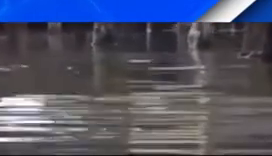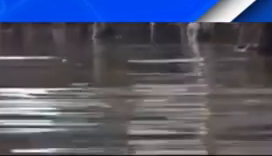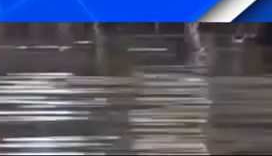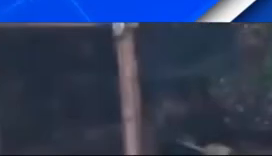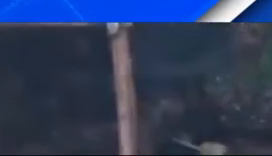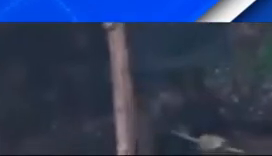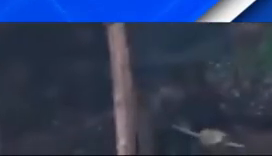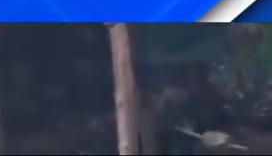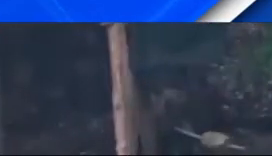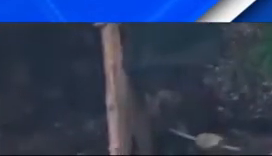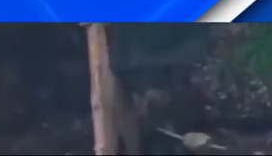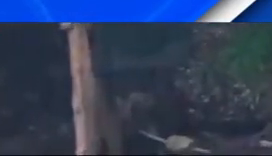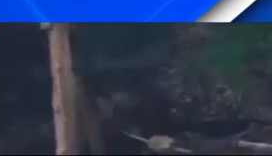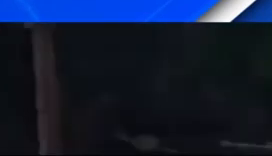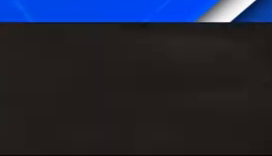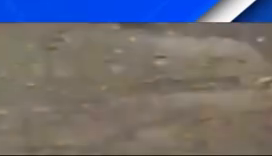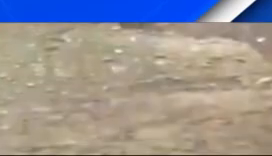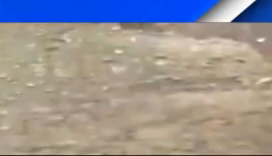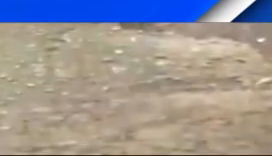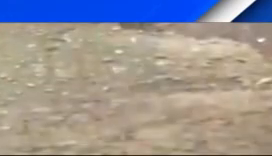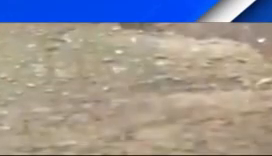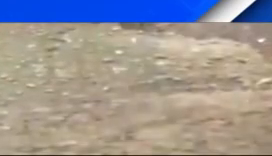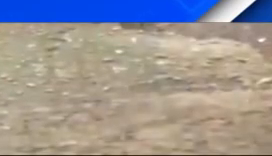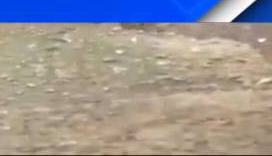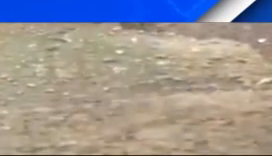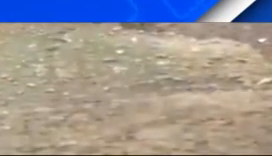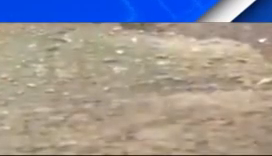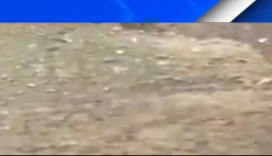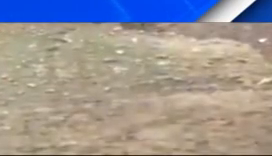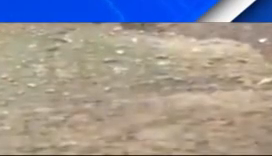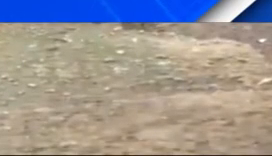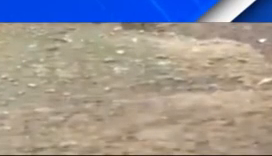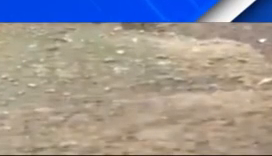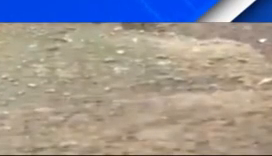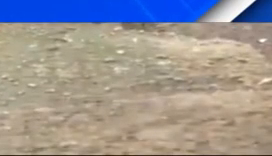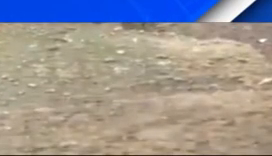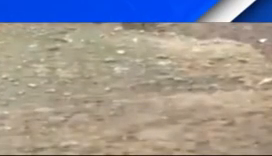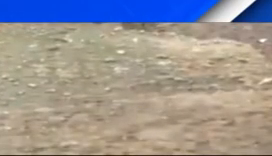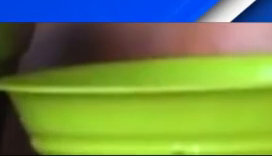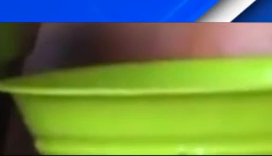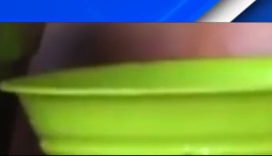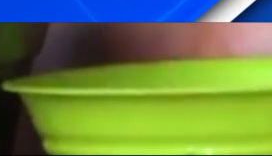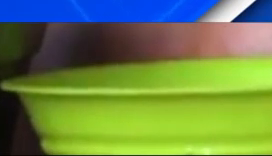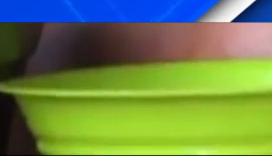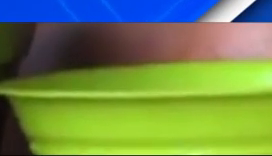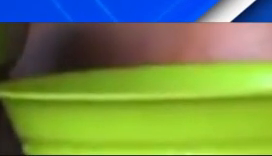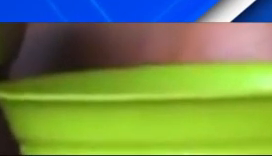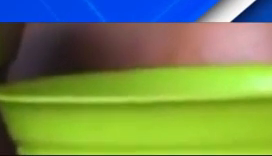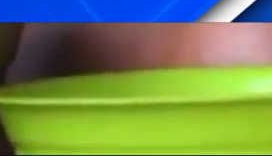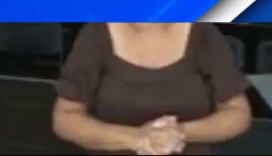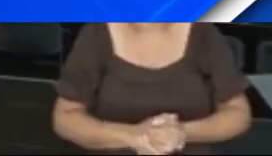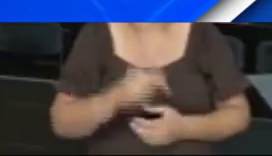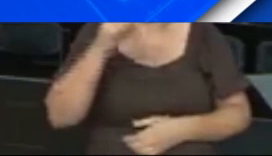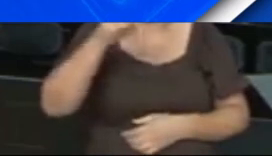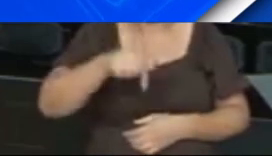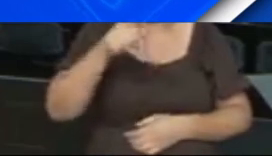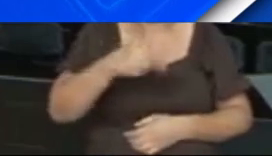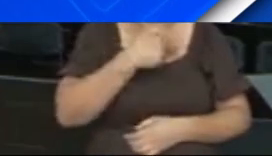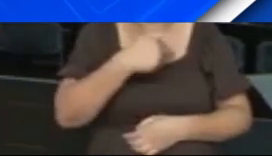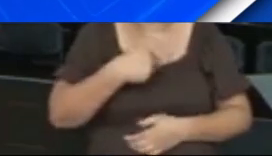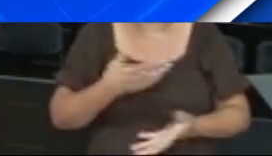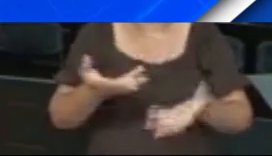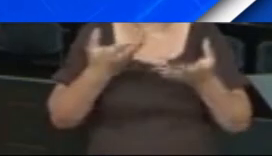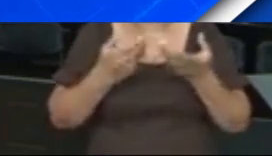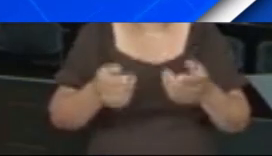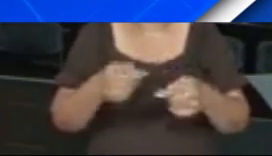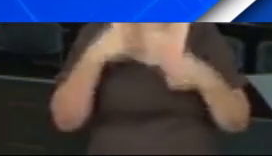Originarios y Afrodescendientes a cargo de la diputada Berta Brando, en la que destacó grandes avances. Esta